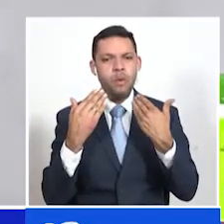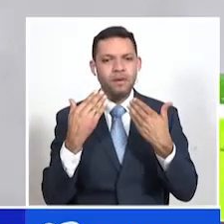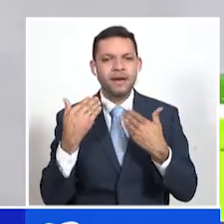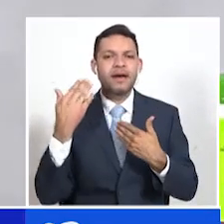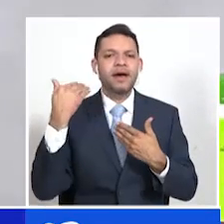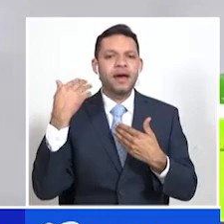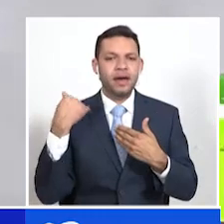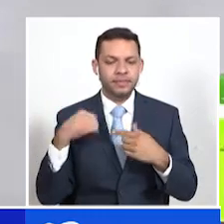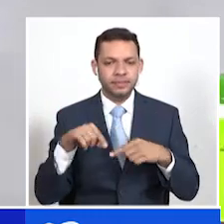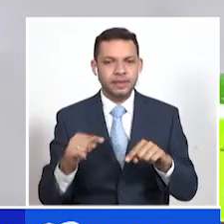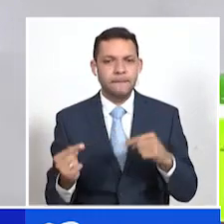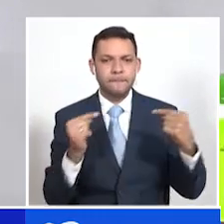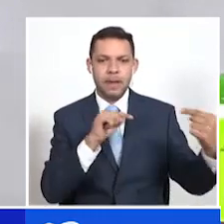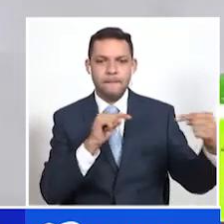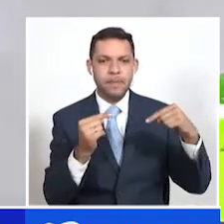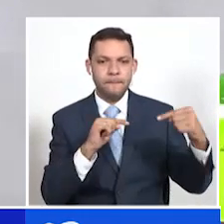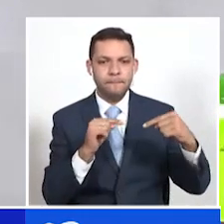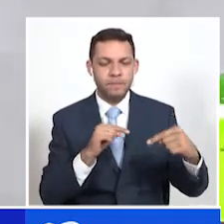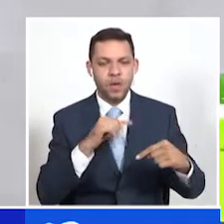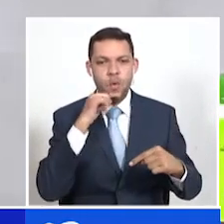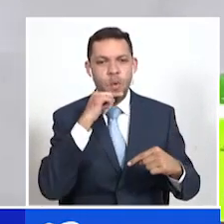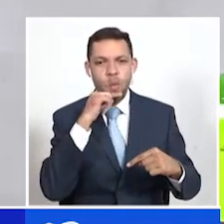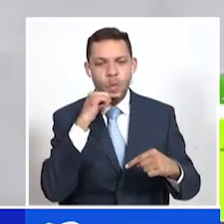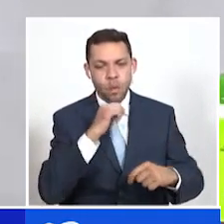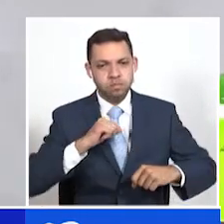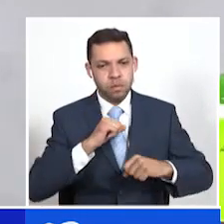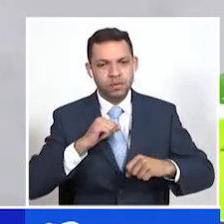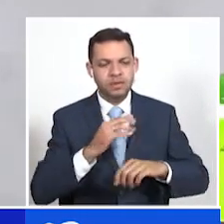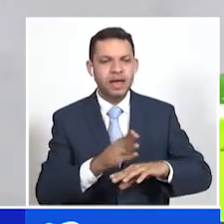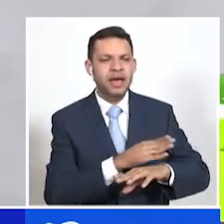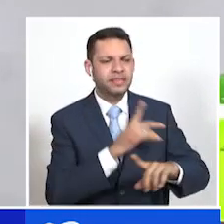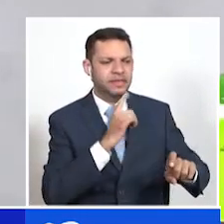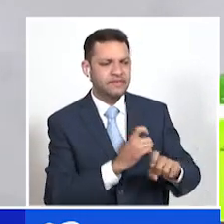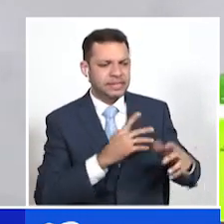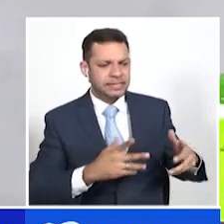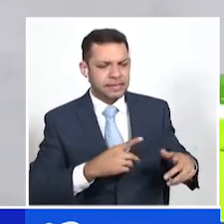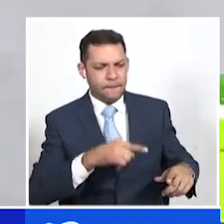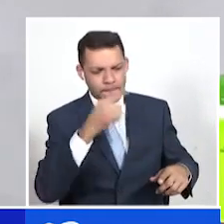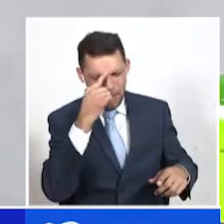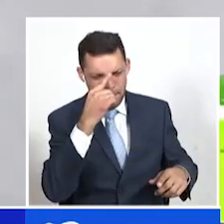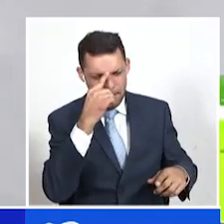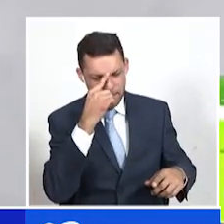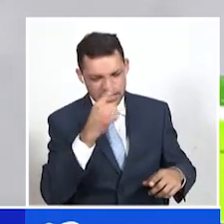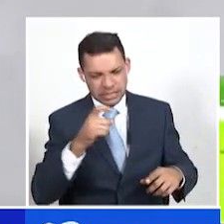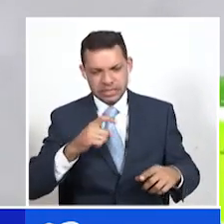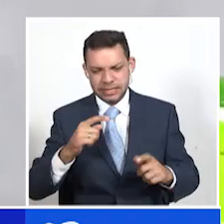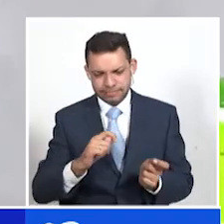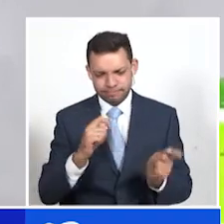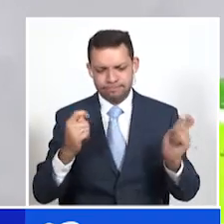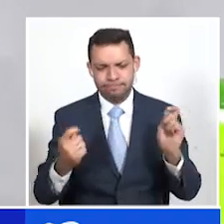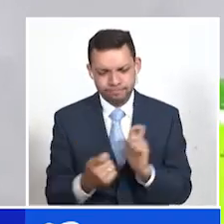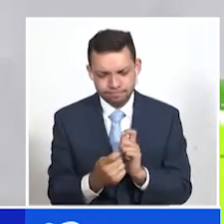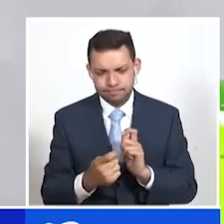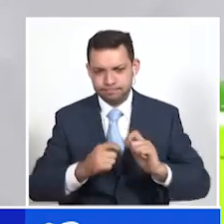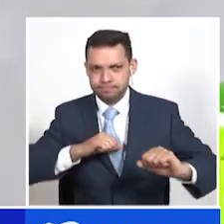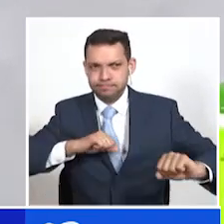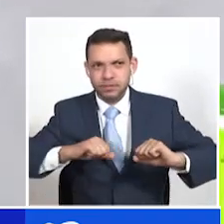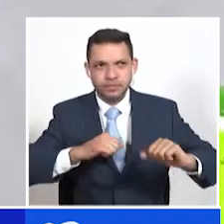pasado contra Santa Fe. Era muy importante, creo que necesitaba hacerlo